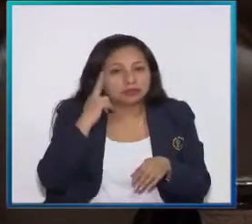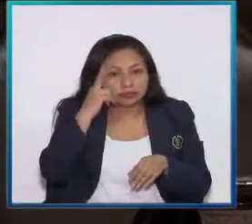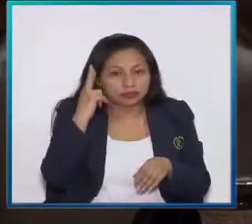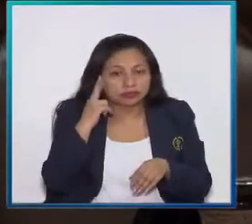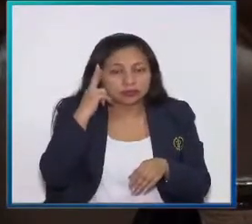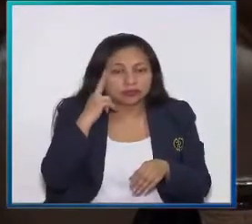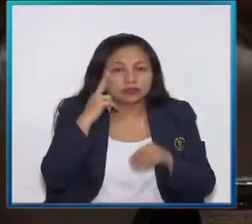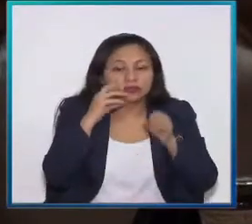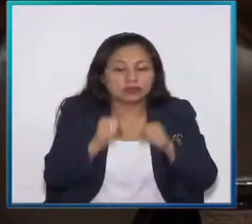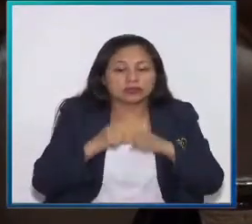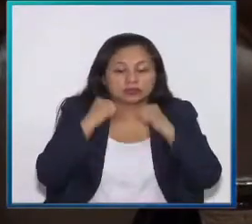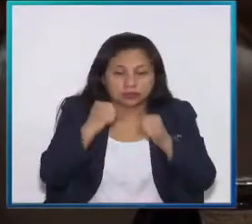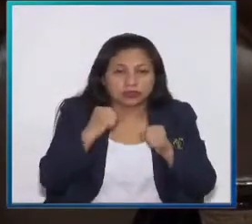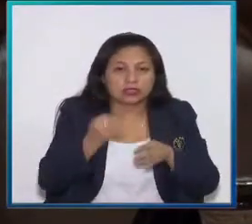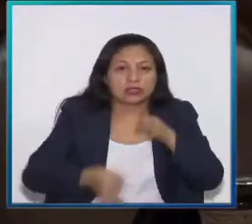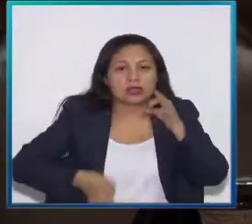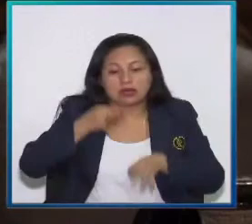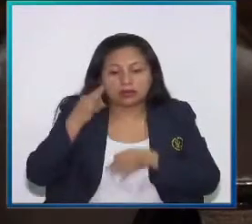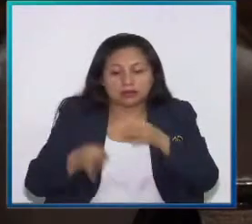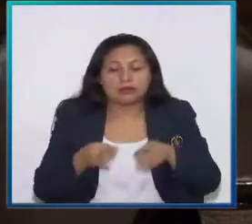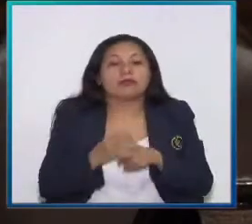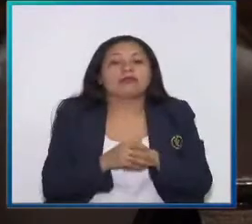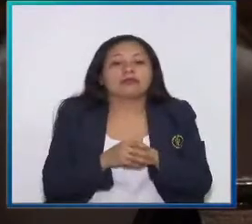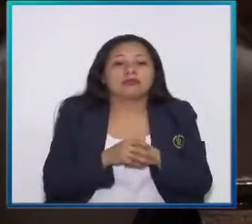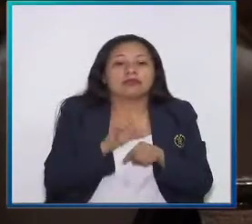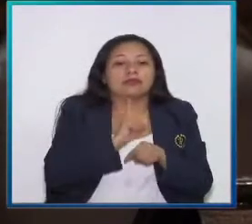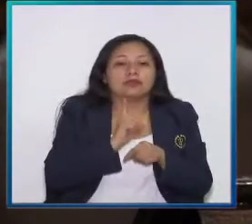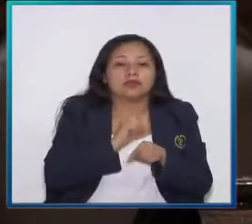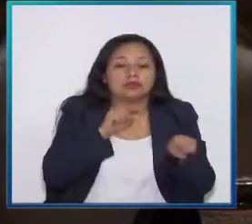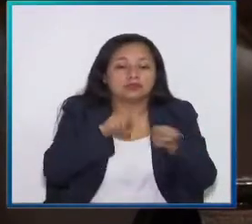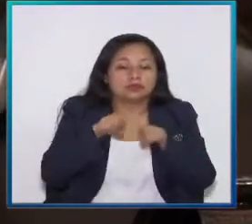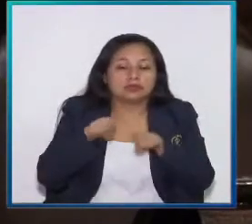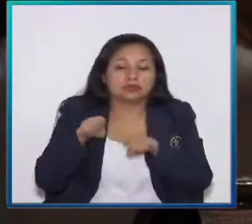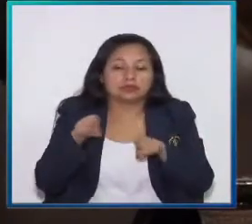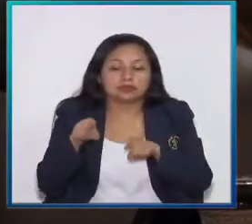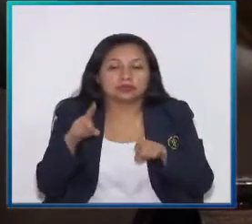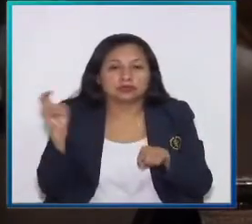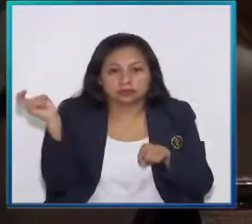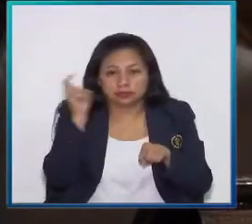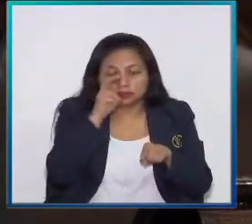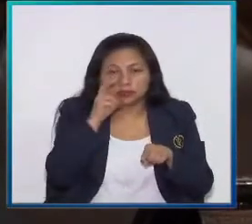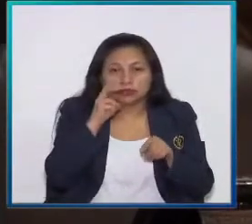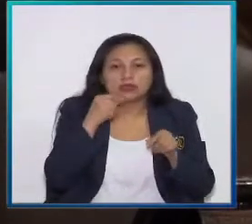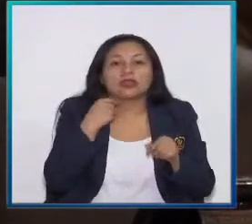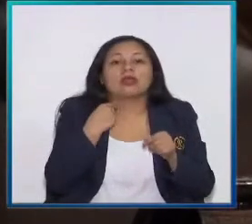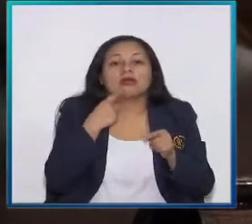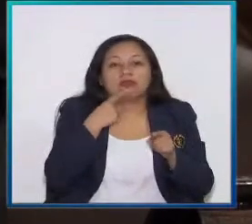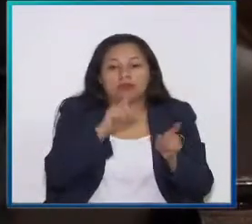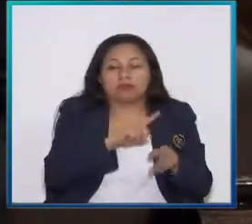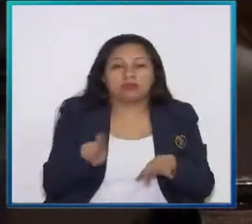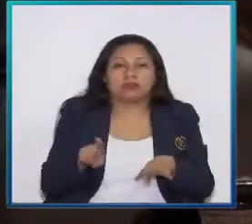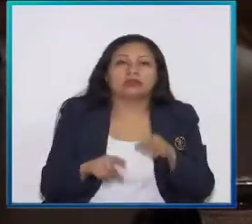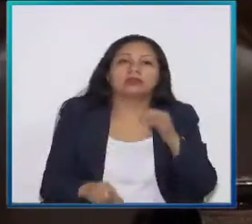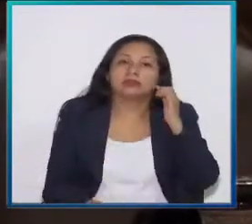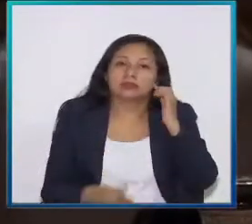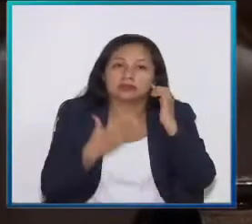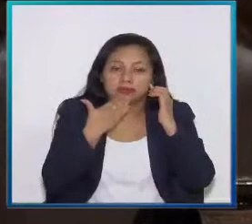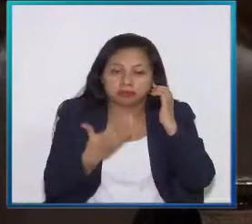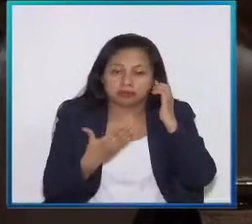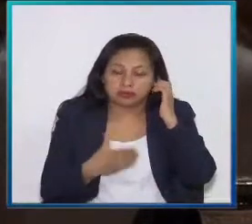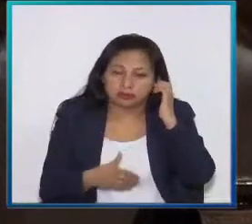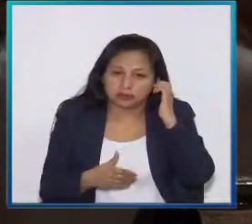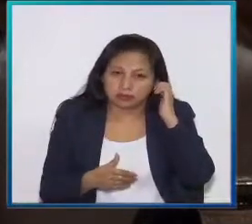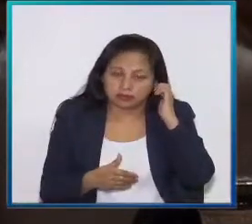Recuerden que fortalecer la justicia es combatir la corrupción y la impunidad. Muchas